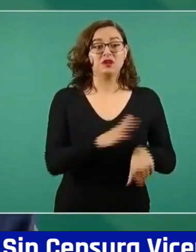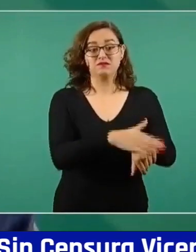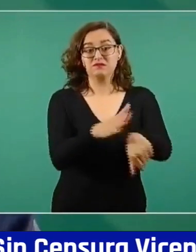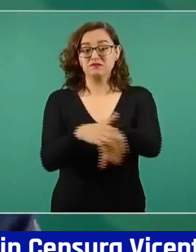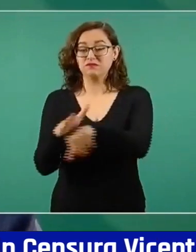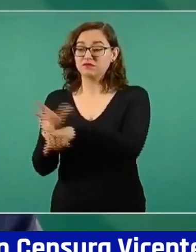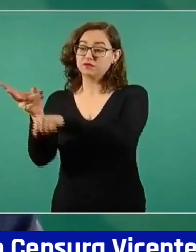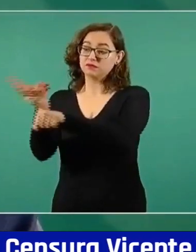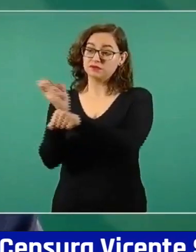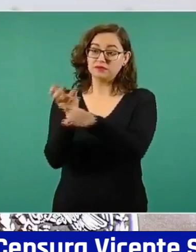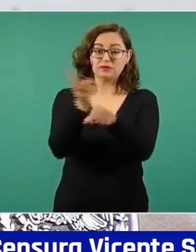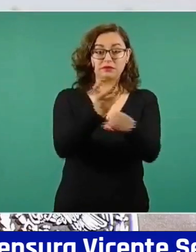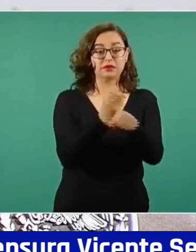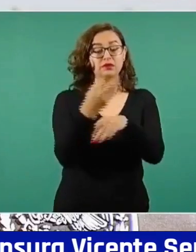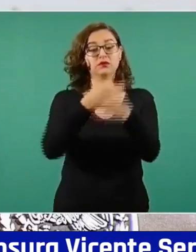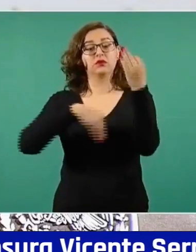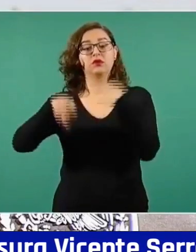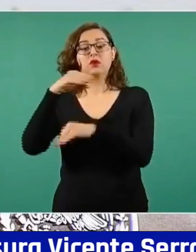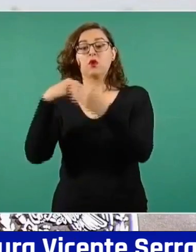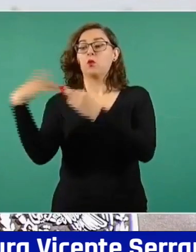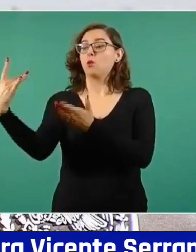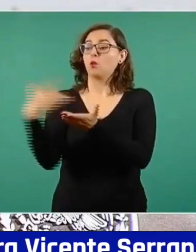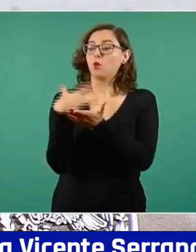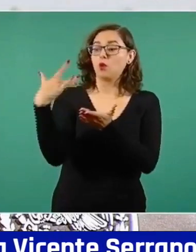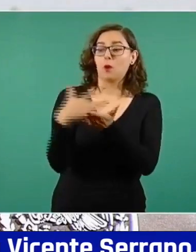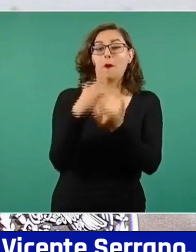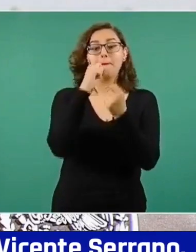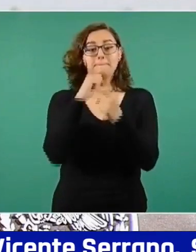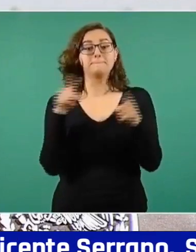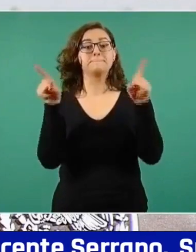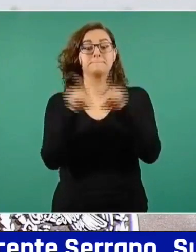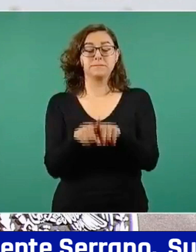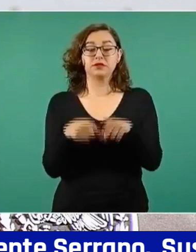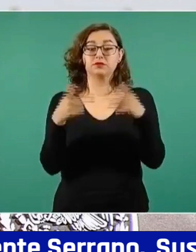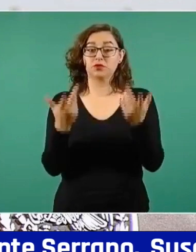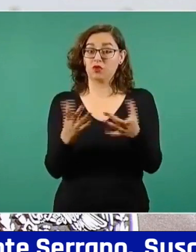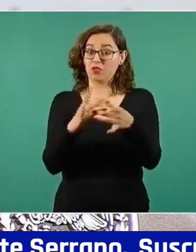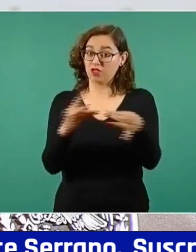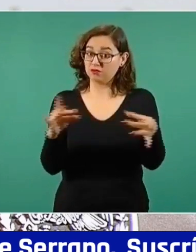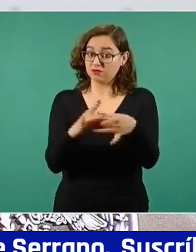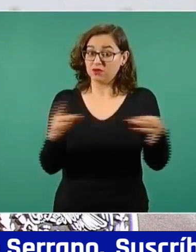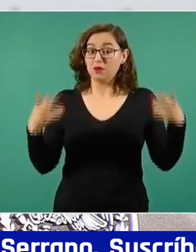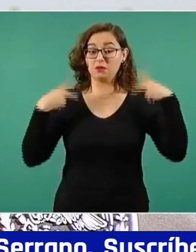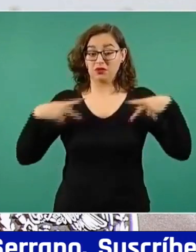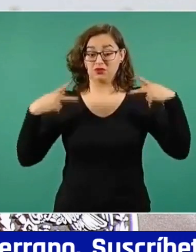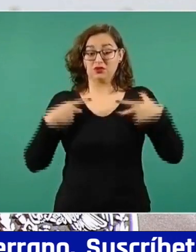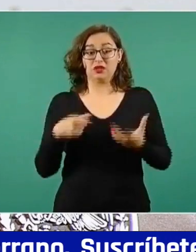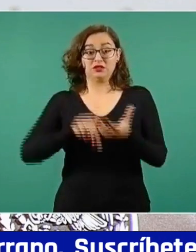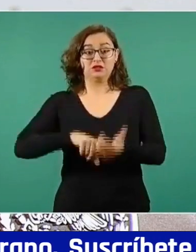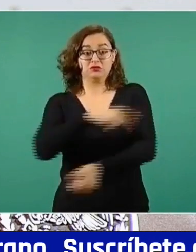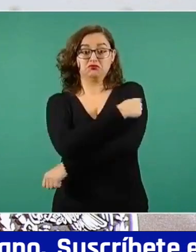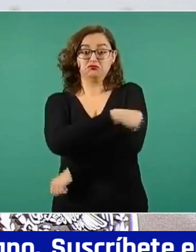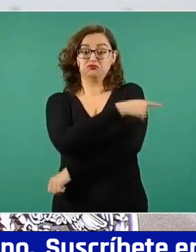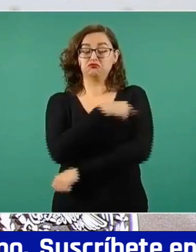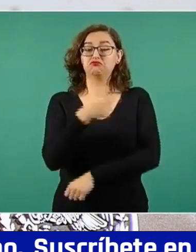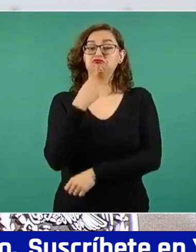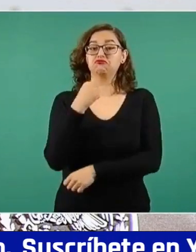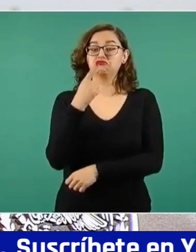nos apoyen. Y lo que es importante es que toda la gente de Cruz Roja ha seguido con un ánimo muy grande de seguir